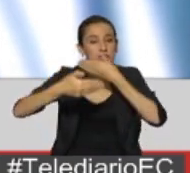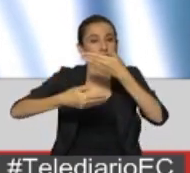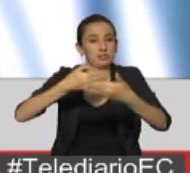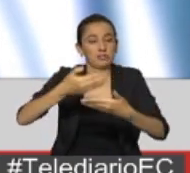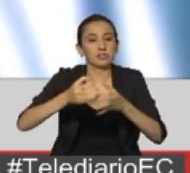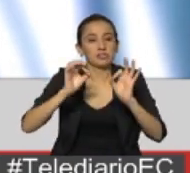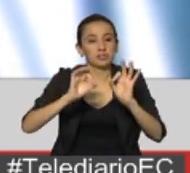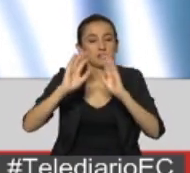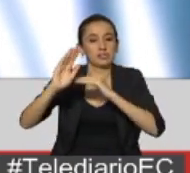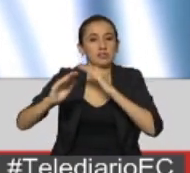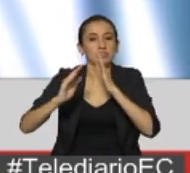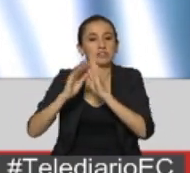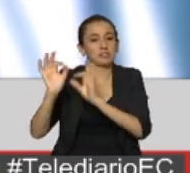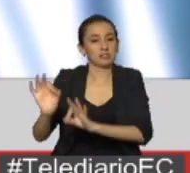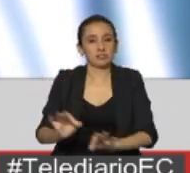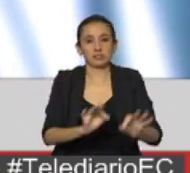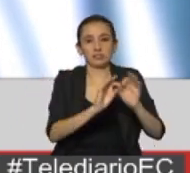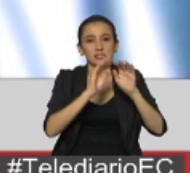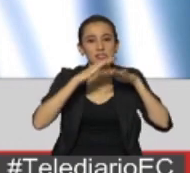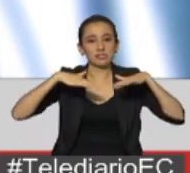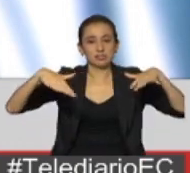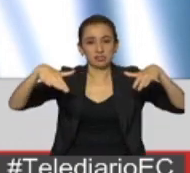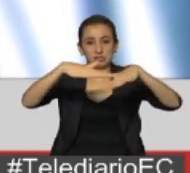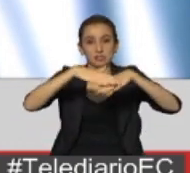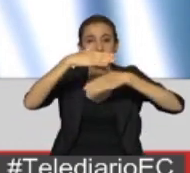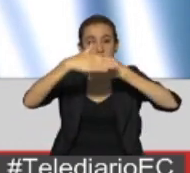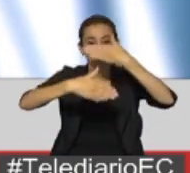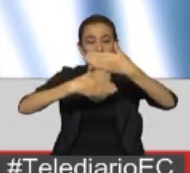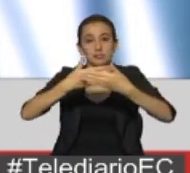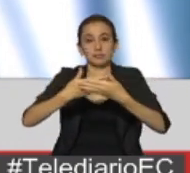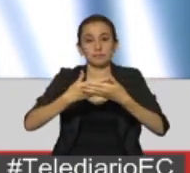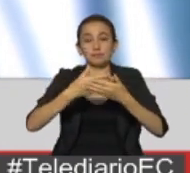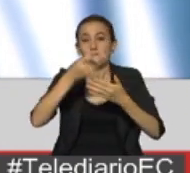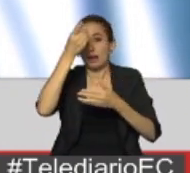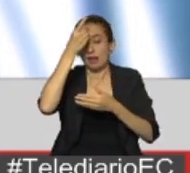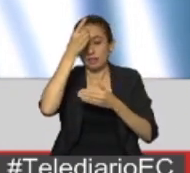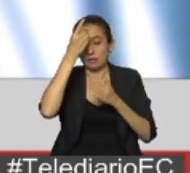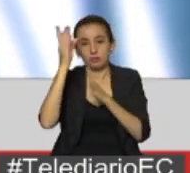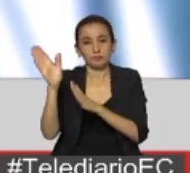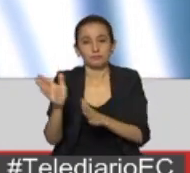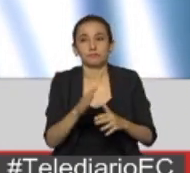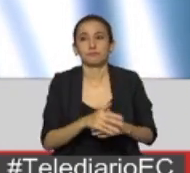un diferimiento programado en el lapso que queda todavía de la deuda,